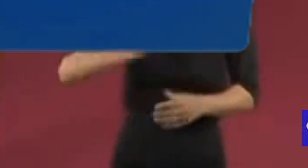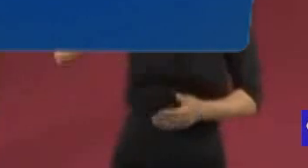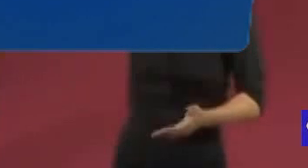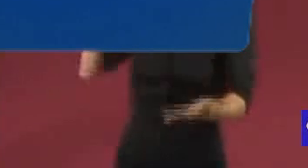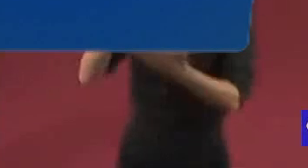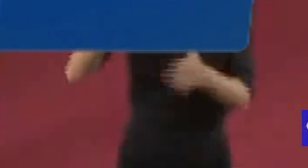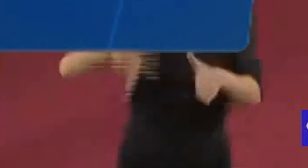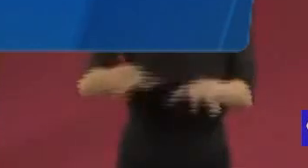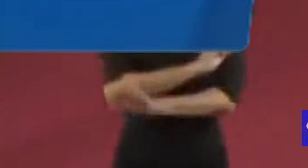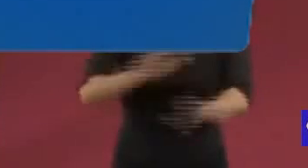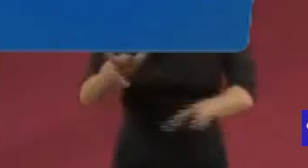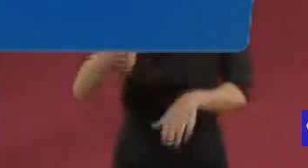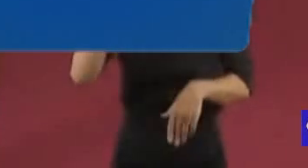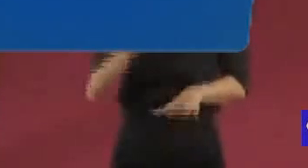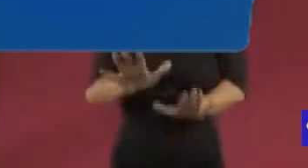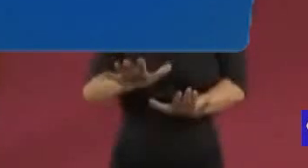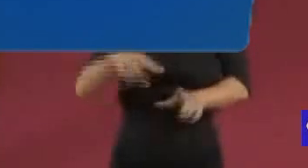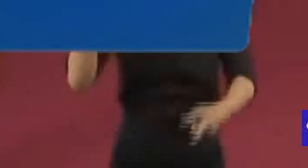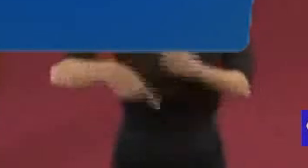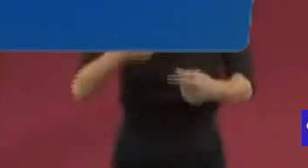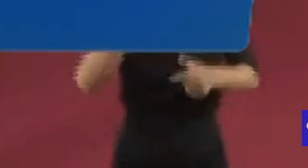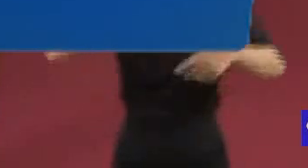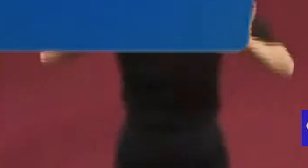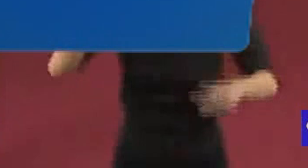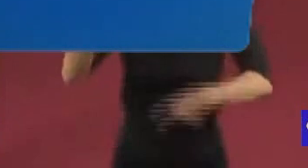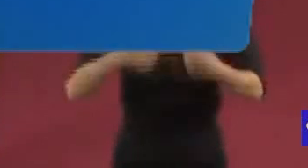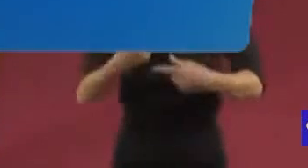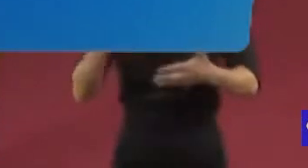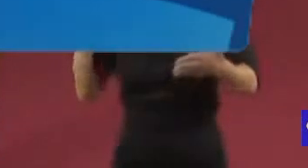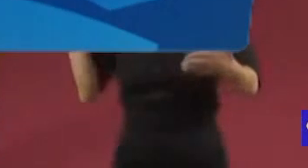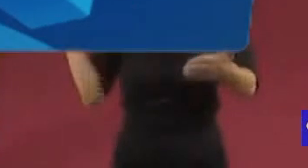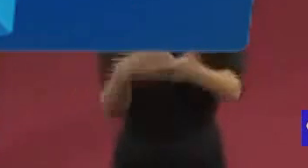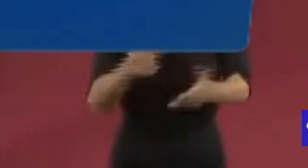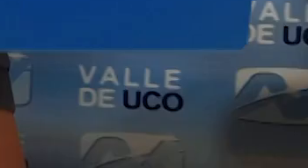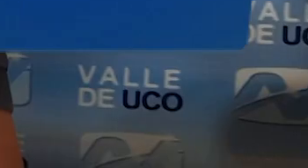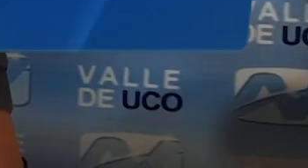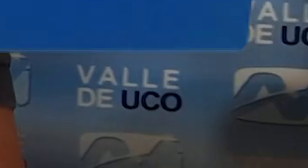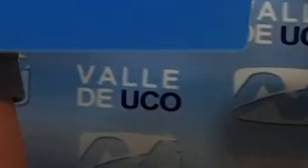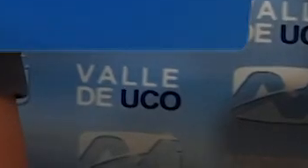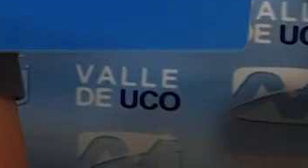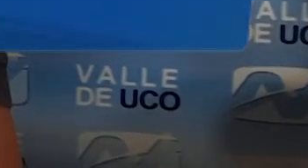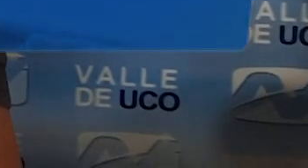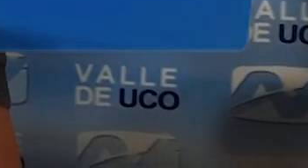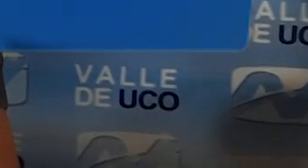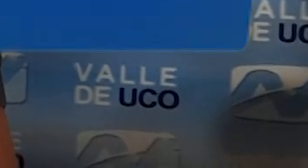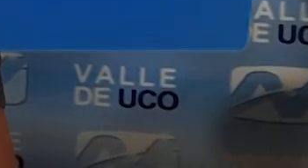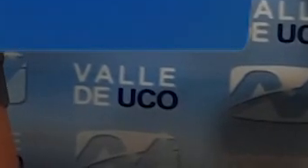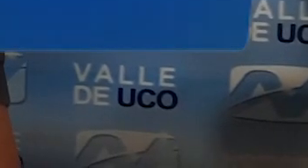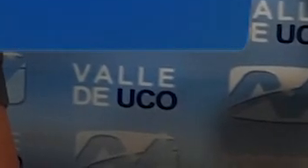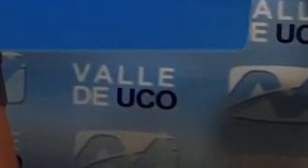claramente esto se ha notado y la verdad que tenemos que decirlo porque la argentina se construye entre todos entonces